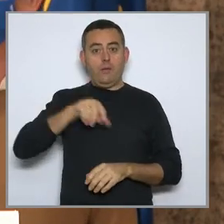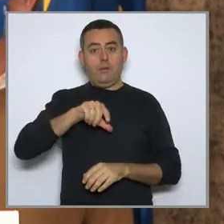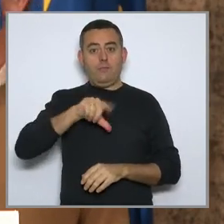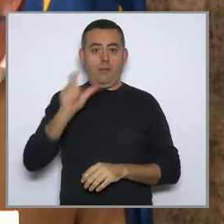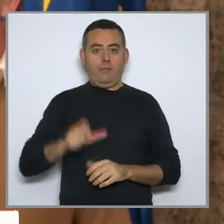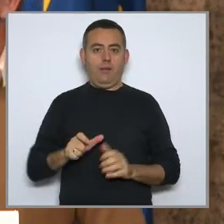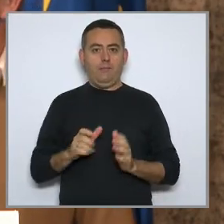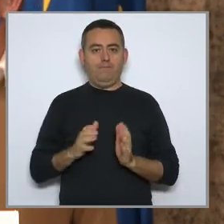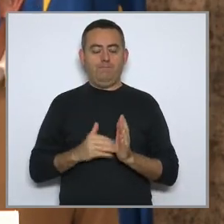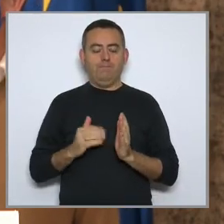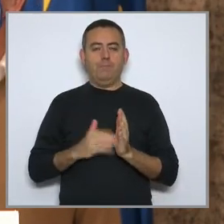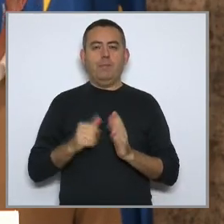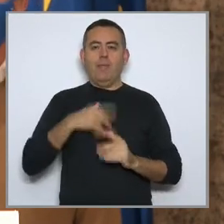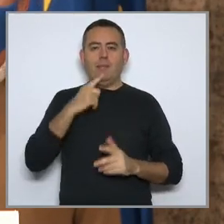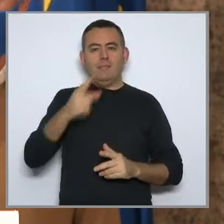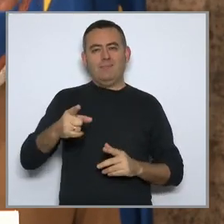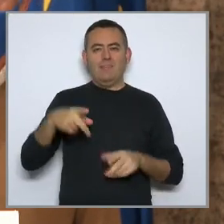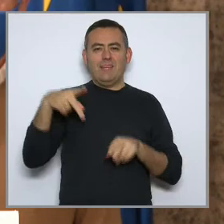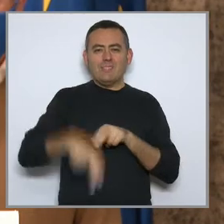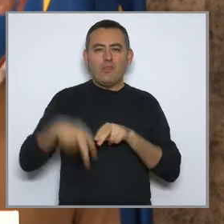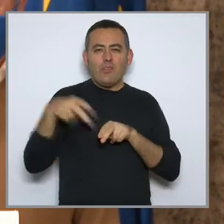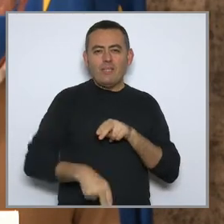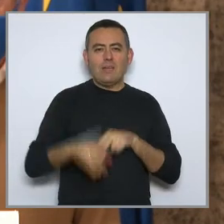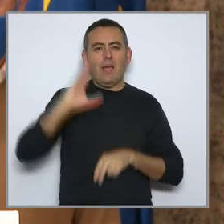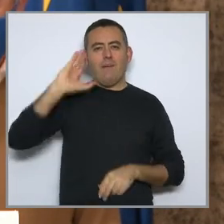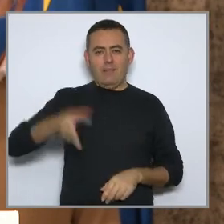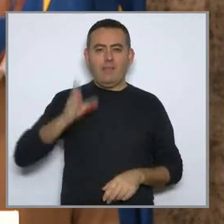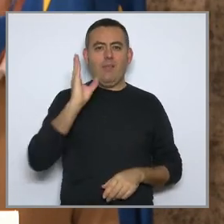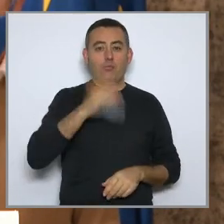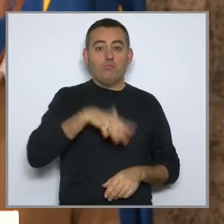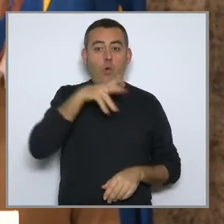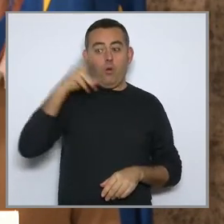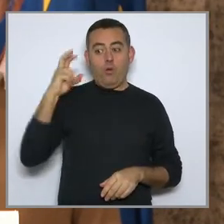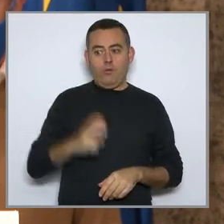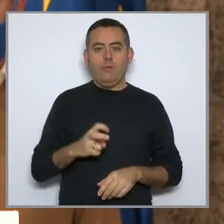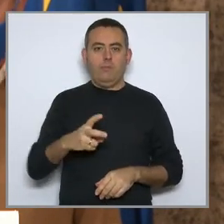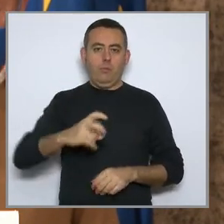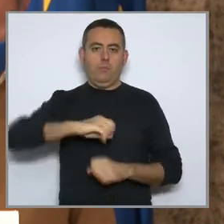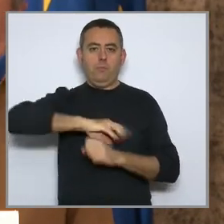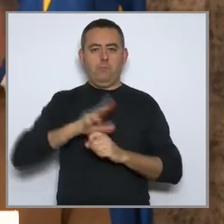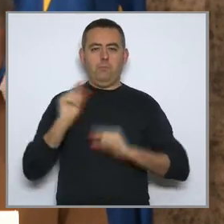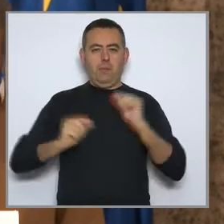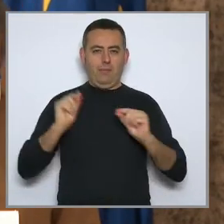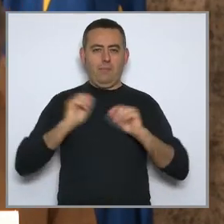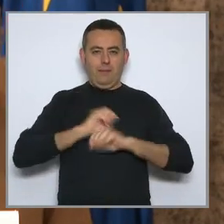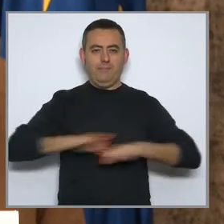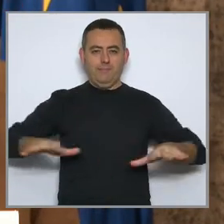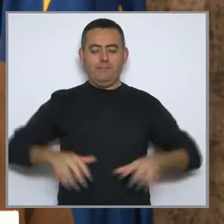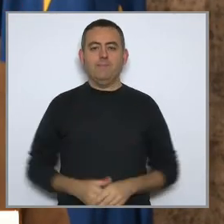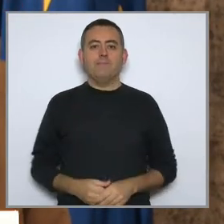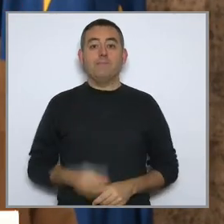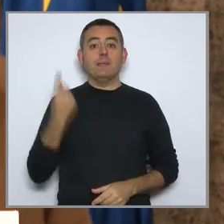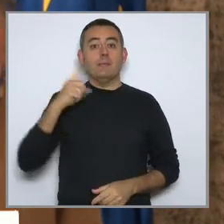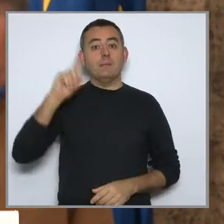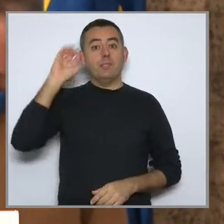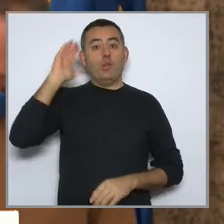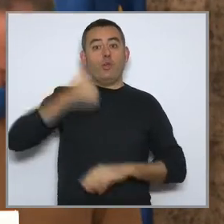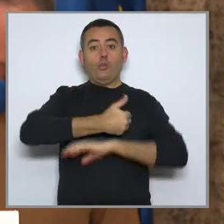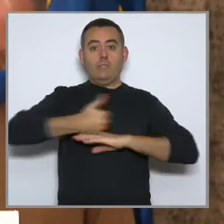afectados por las restricciones derivadas de la pandemia. Como saben, el Consell en este momento